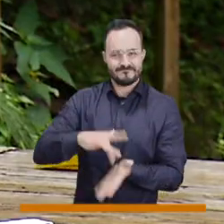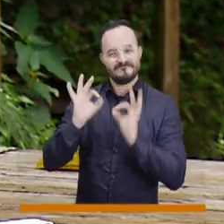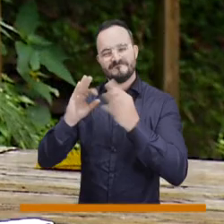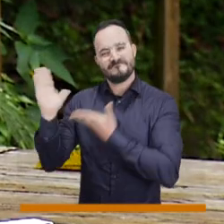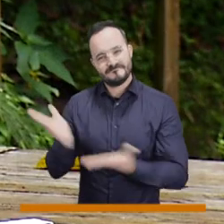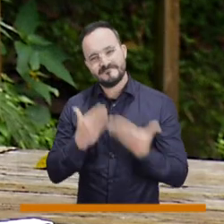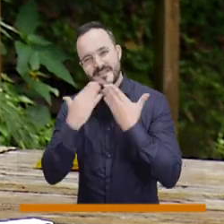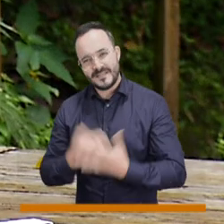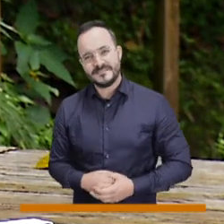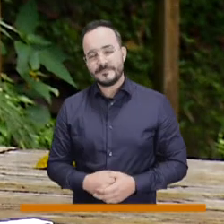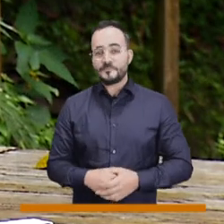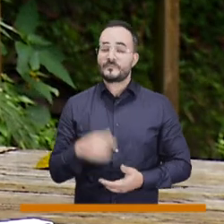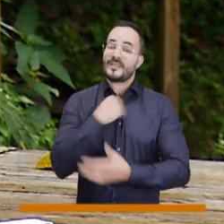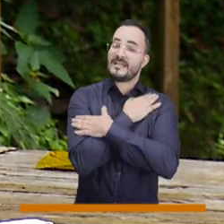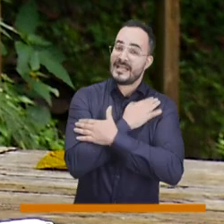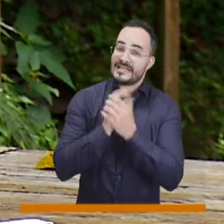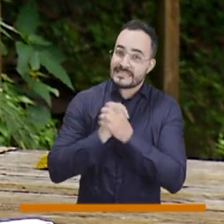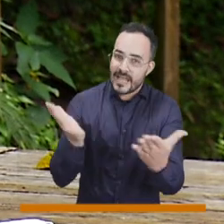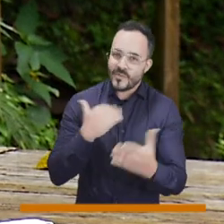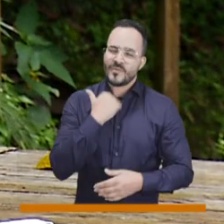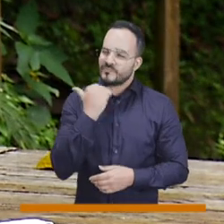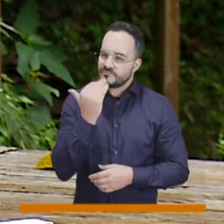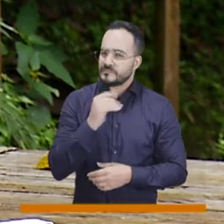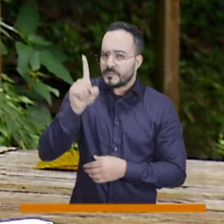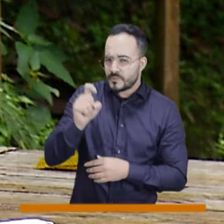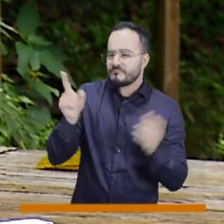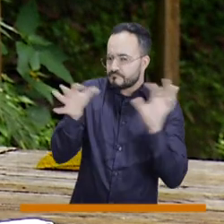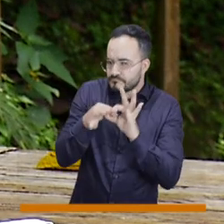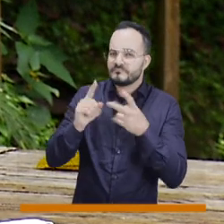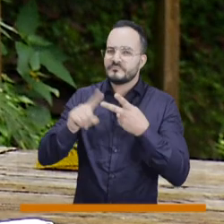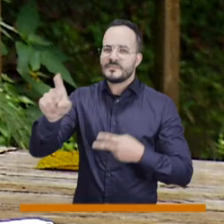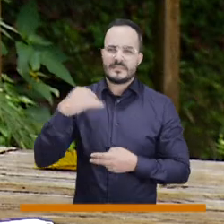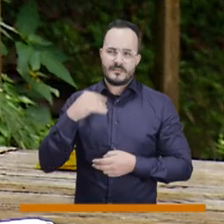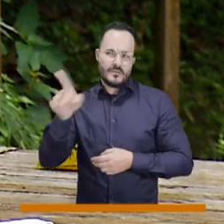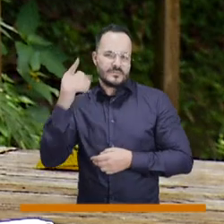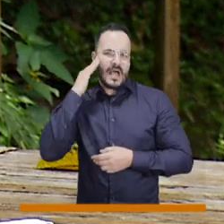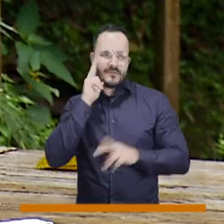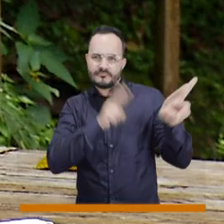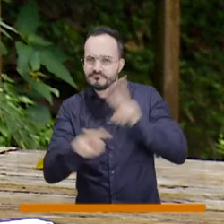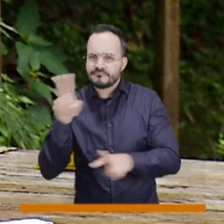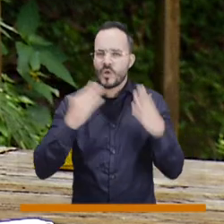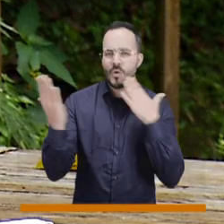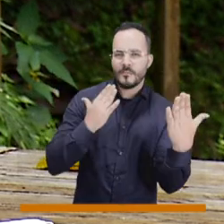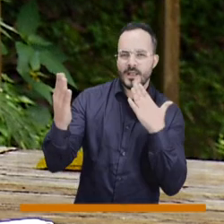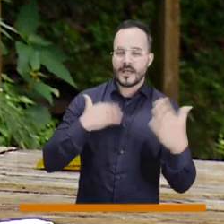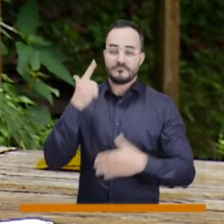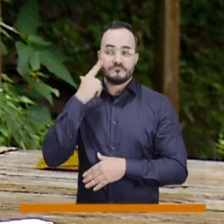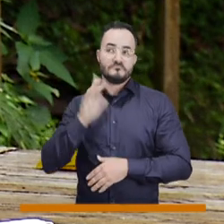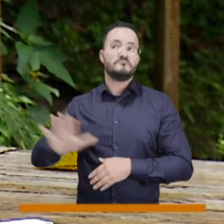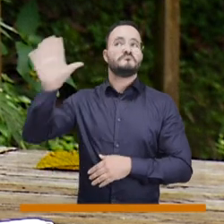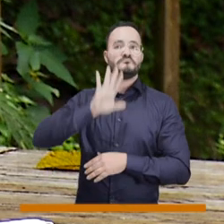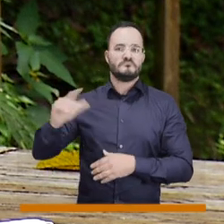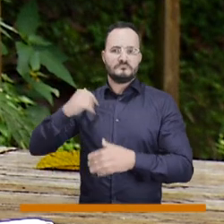espacio. Y bueno, con el saludo le pregunto también si usted tiene un punto de comparación sobre la forma en la que ha venido cambiando